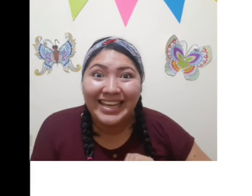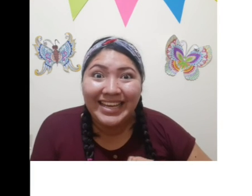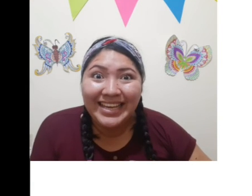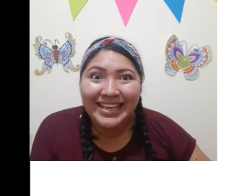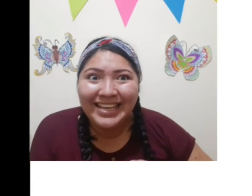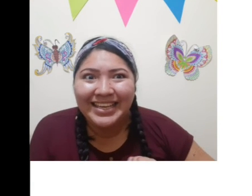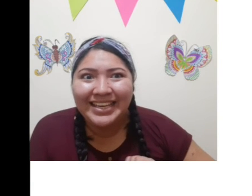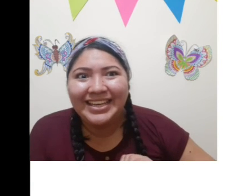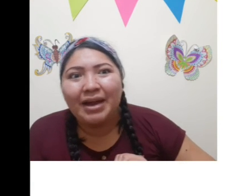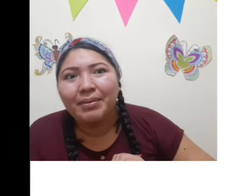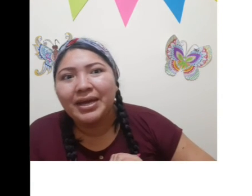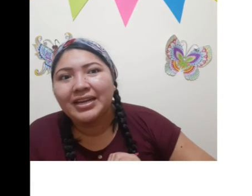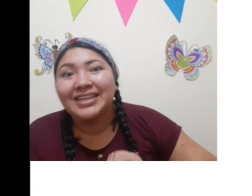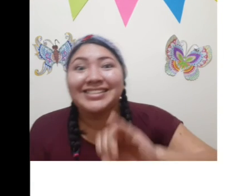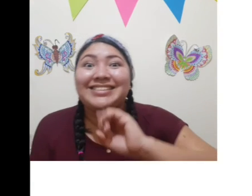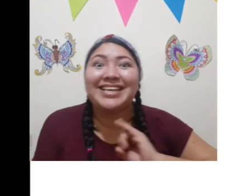vocal